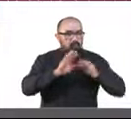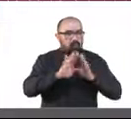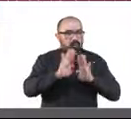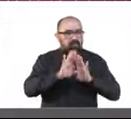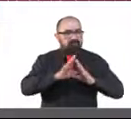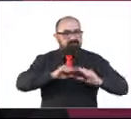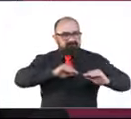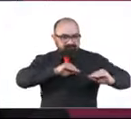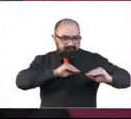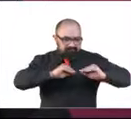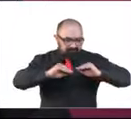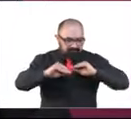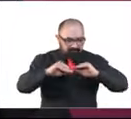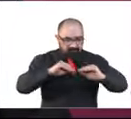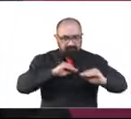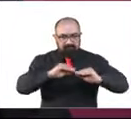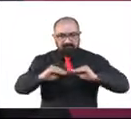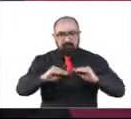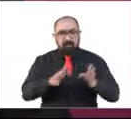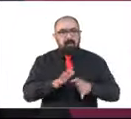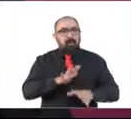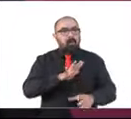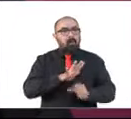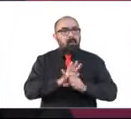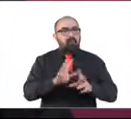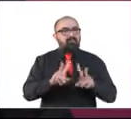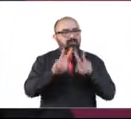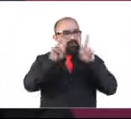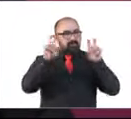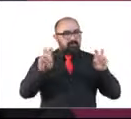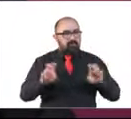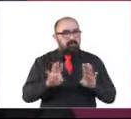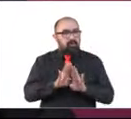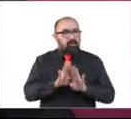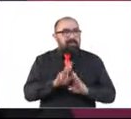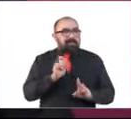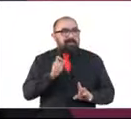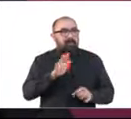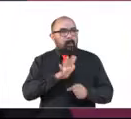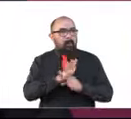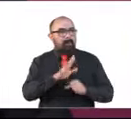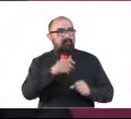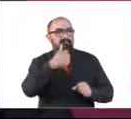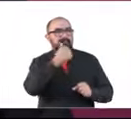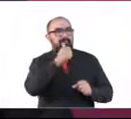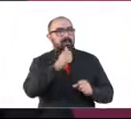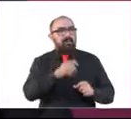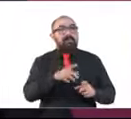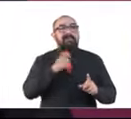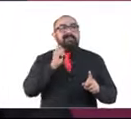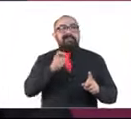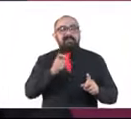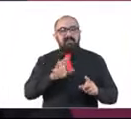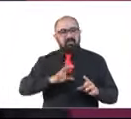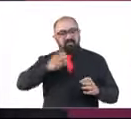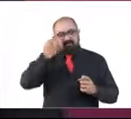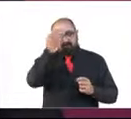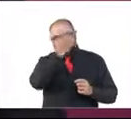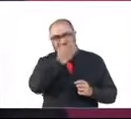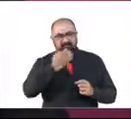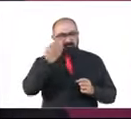gestión regional del tema de la calidad del aire. Y dentro de esa gestión regional,